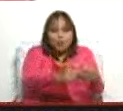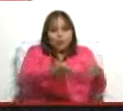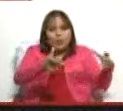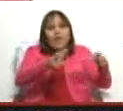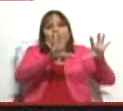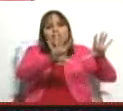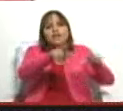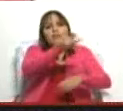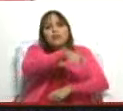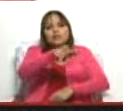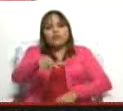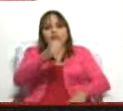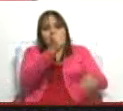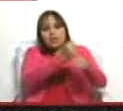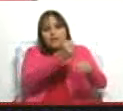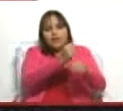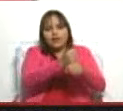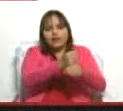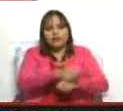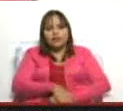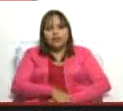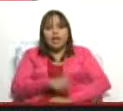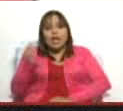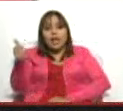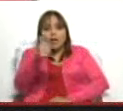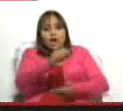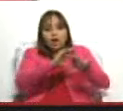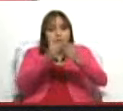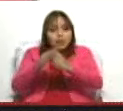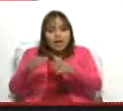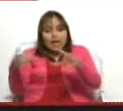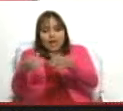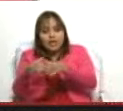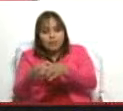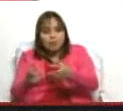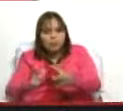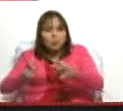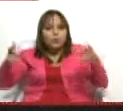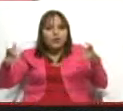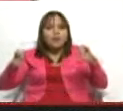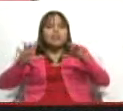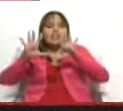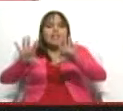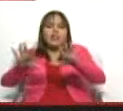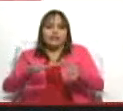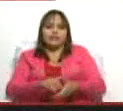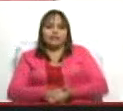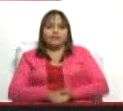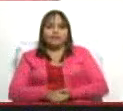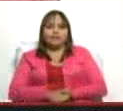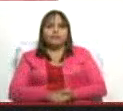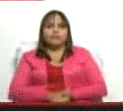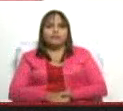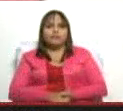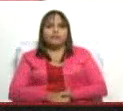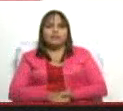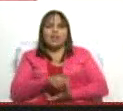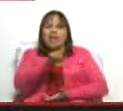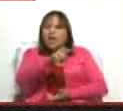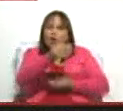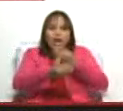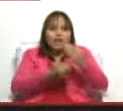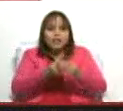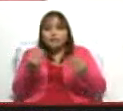10 compañeros. Y que en cada comunidad ese equipo sea de 10 compañeros. Eso nos va a hacer